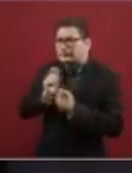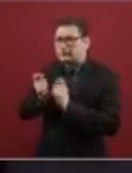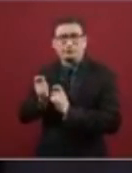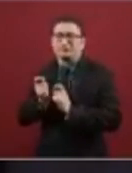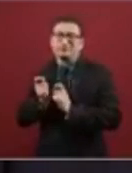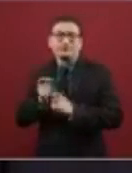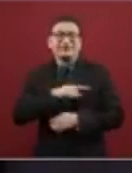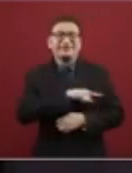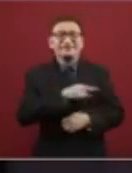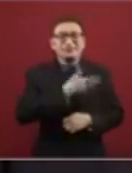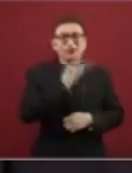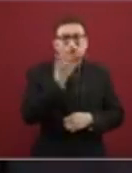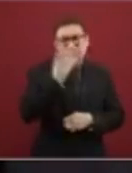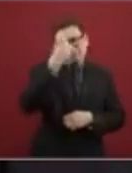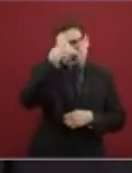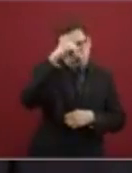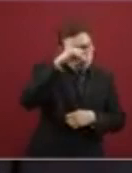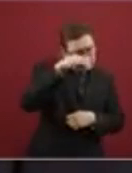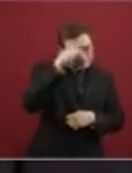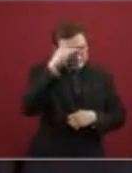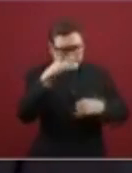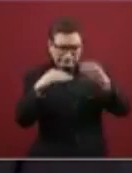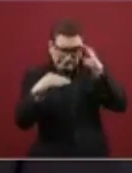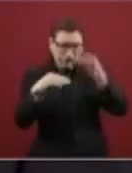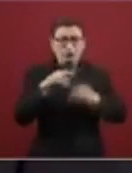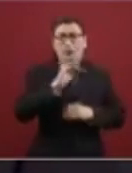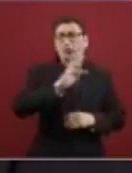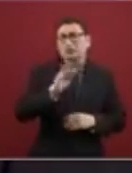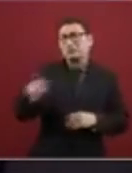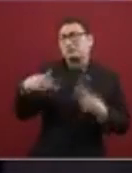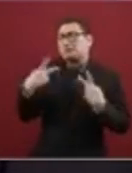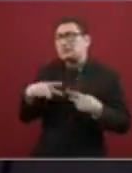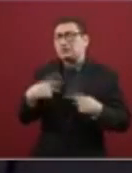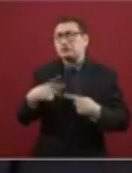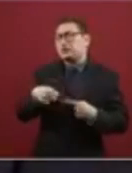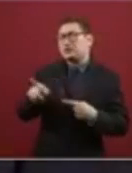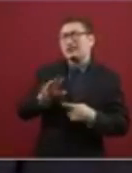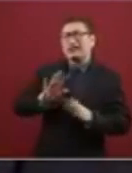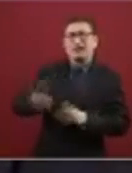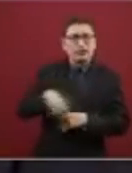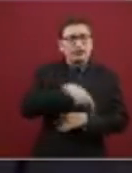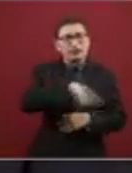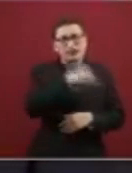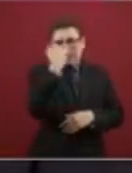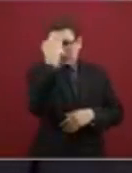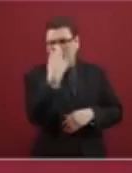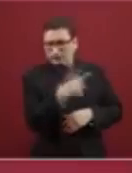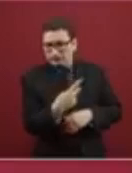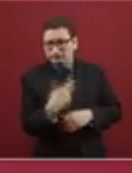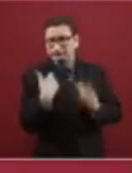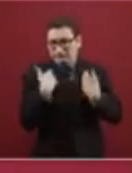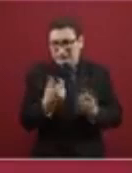teorizan demasiado o tienen prejuicios ideológicos. Lo que hay en el fondo,